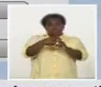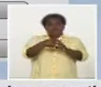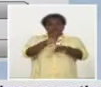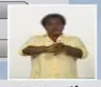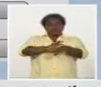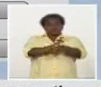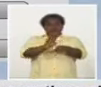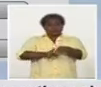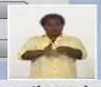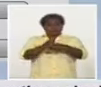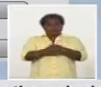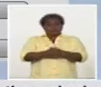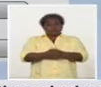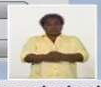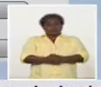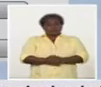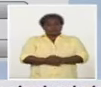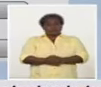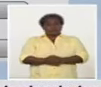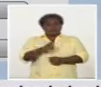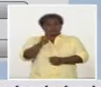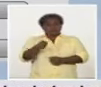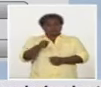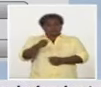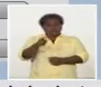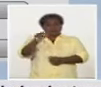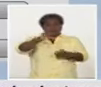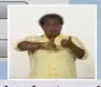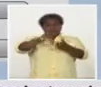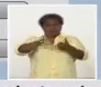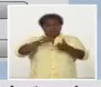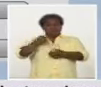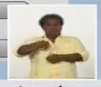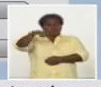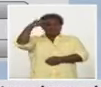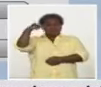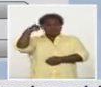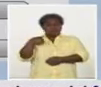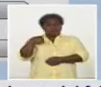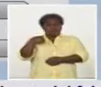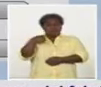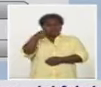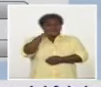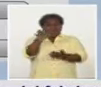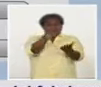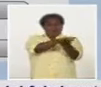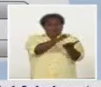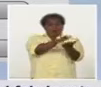COVID-19. Con este comportamiento en el día de ayer, pues ya se acumulan